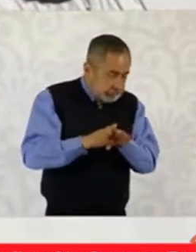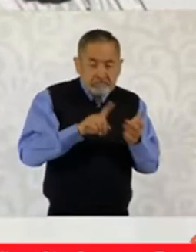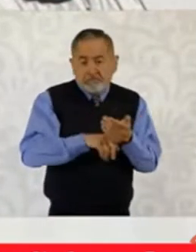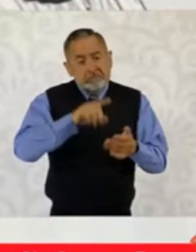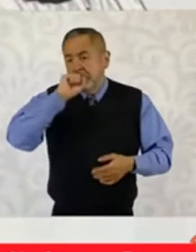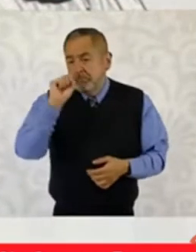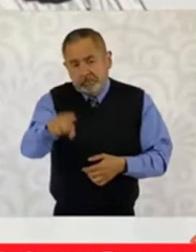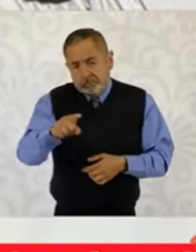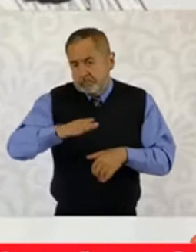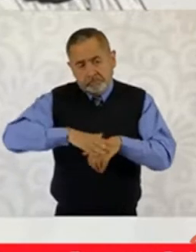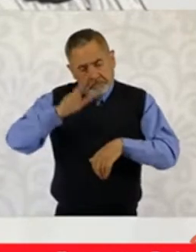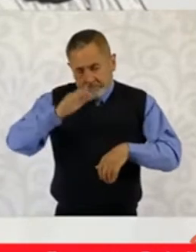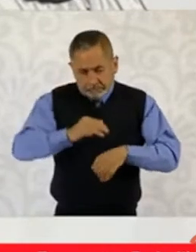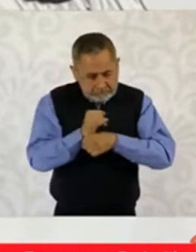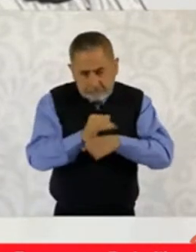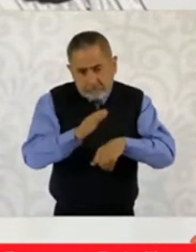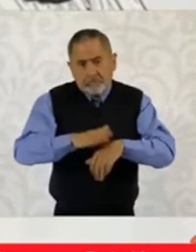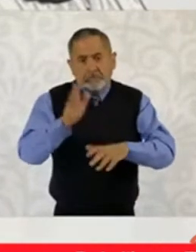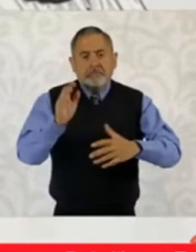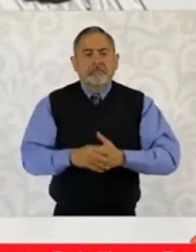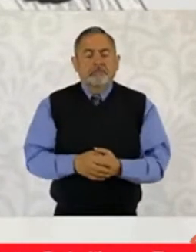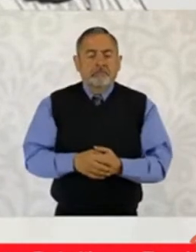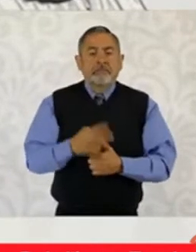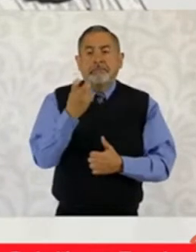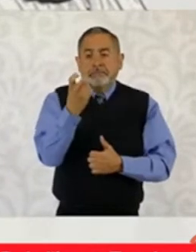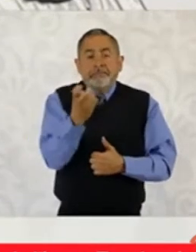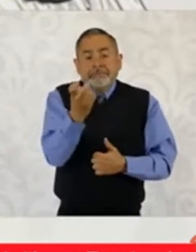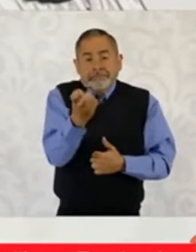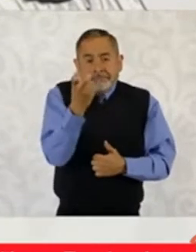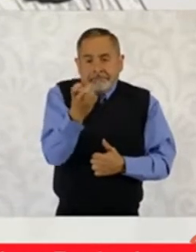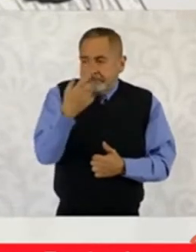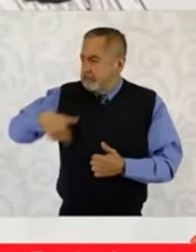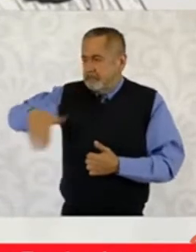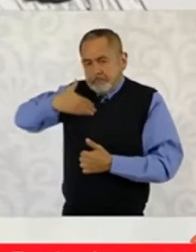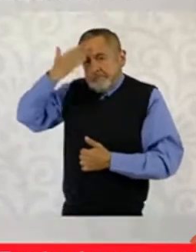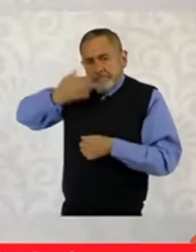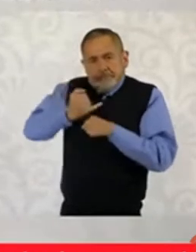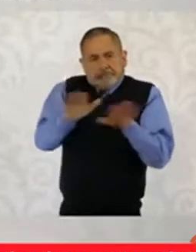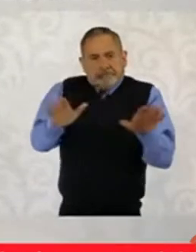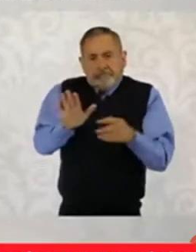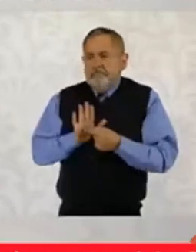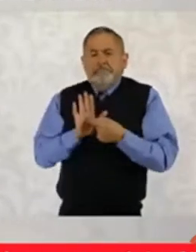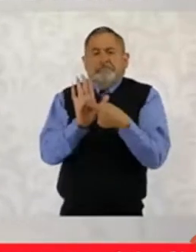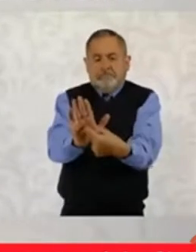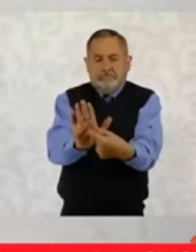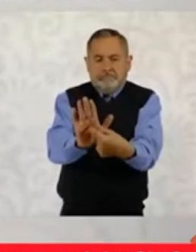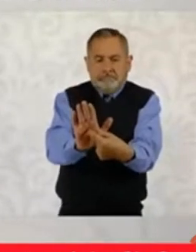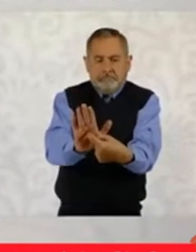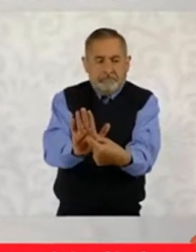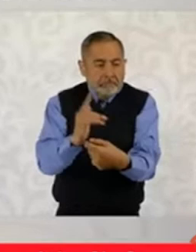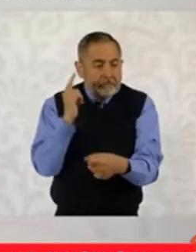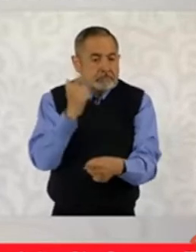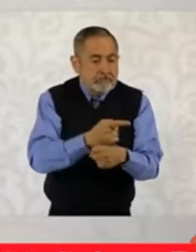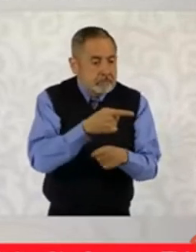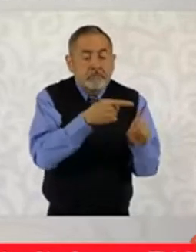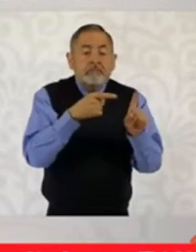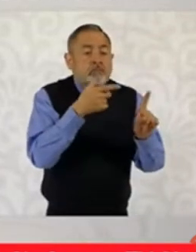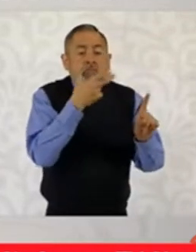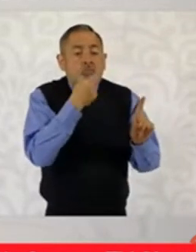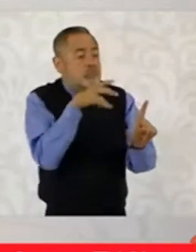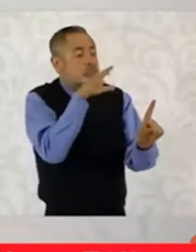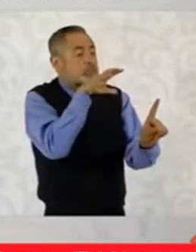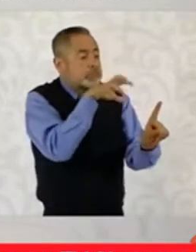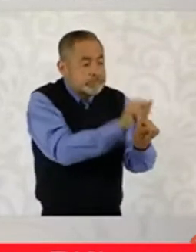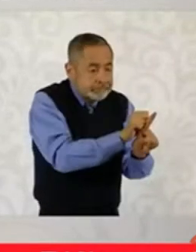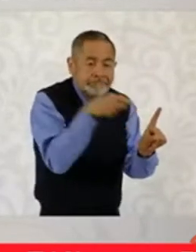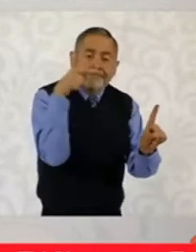tiene que decirnos más. Esa es la información que tenemos, la información que hasta ahora hay de este detenido